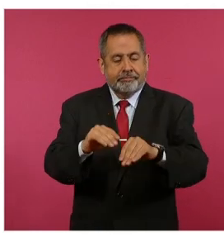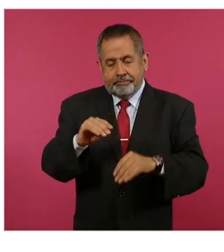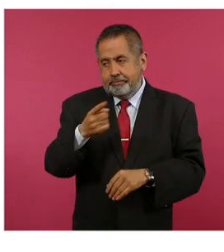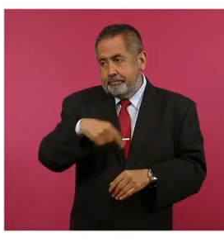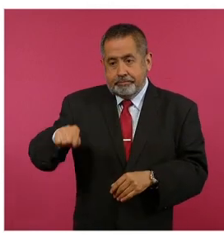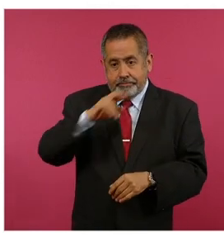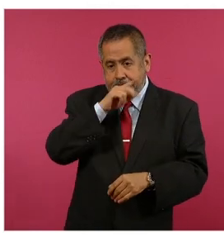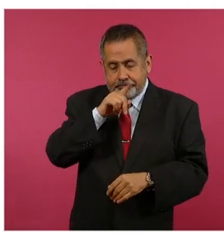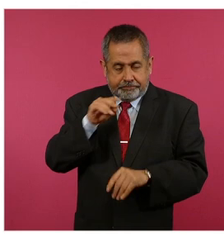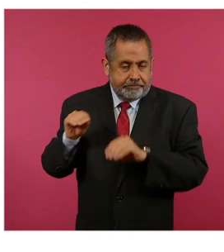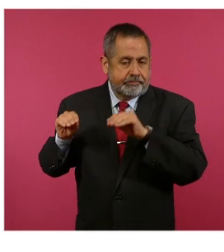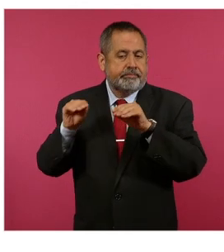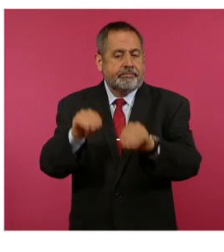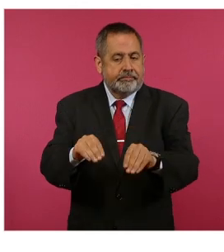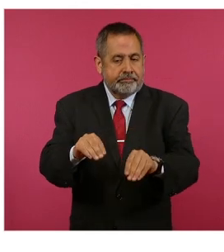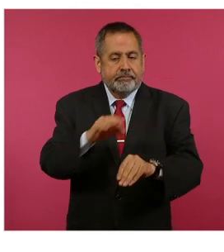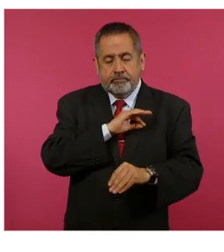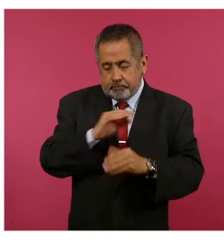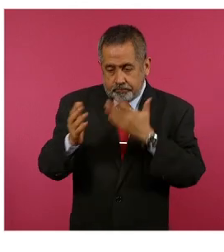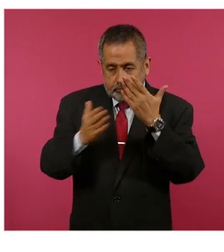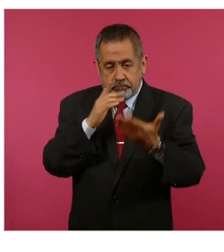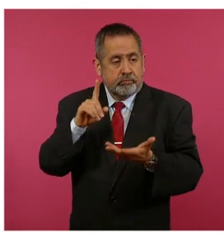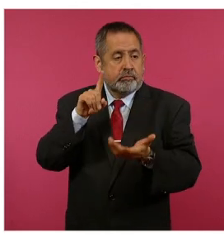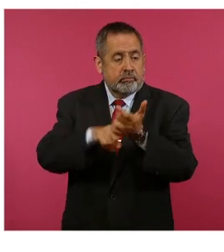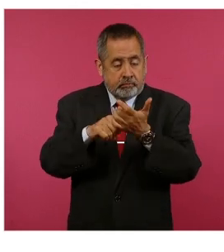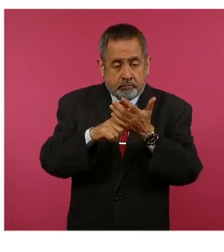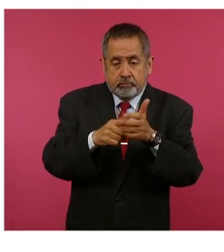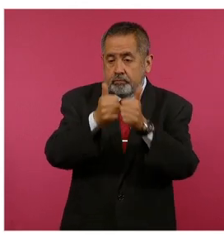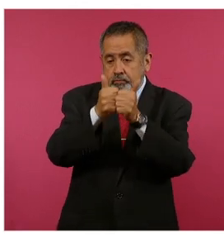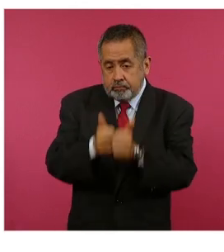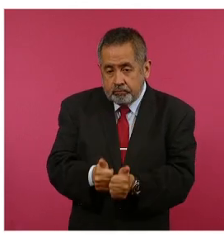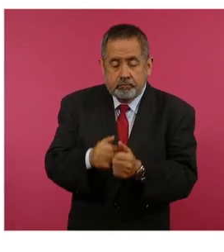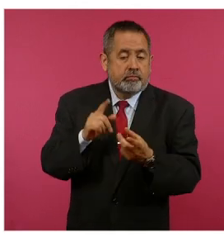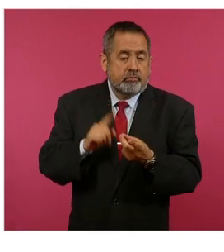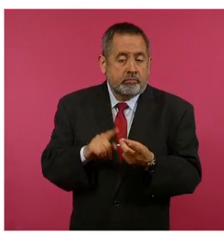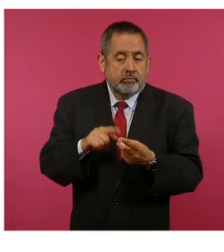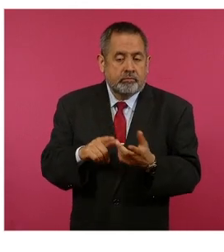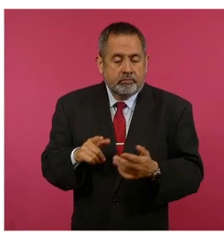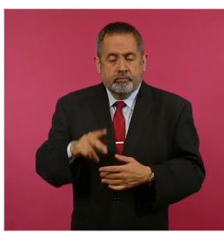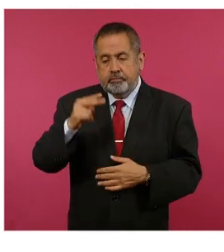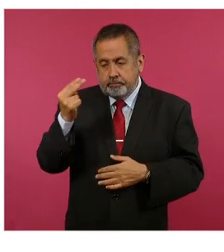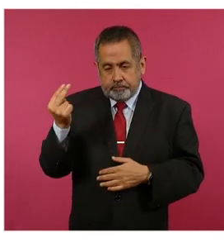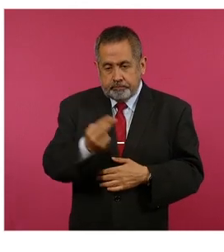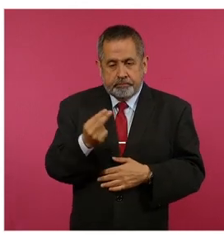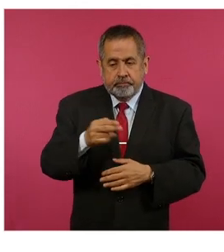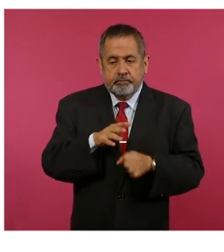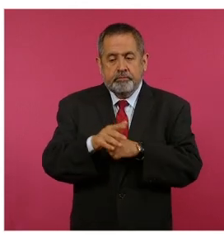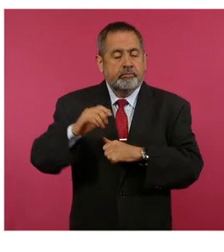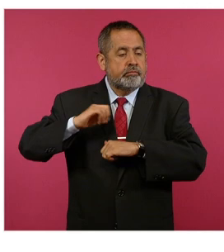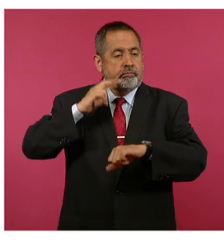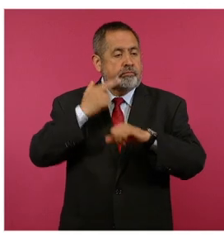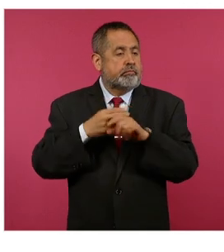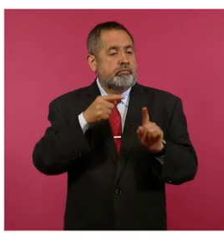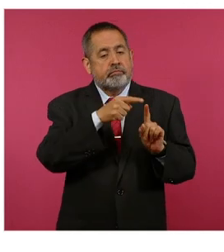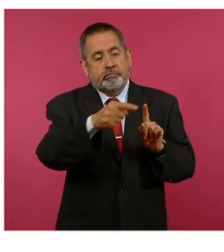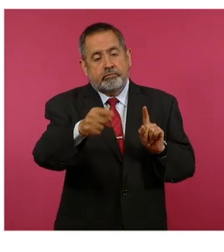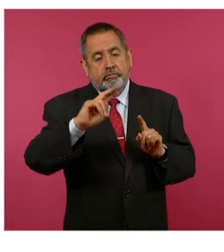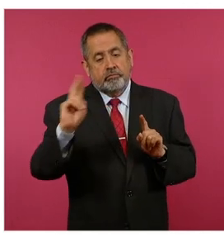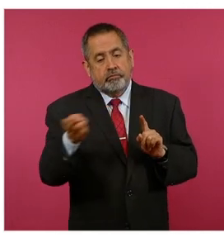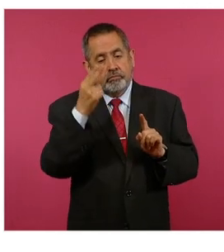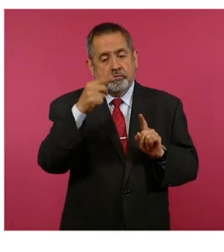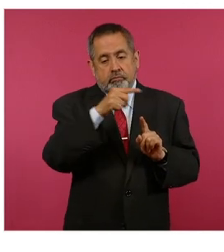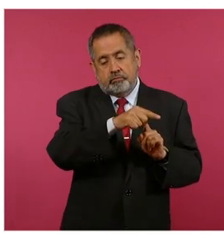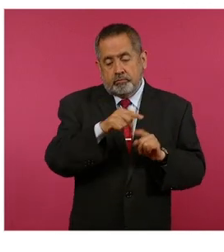preocupación, que puedan realizar su internado médico, requieren del organismo coordinador de las